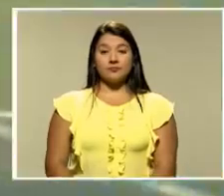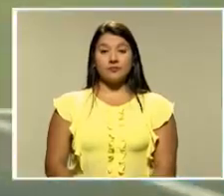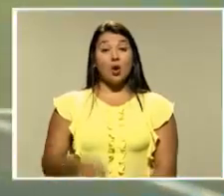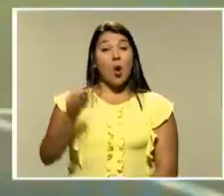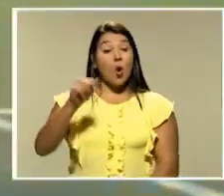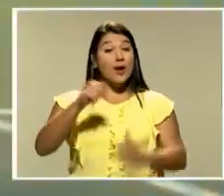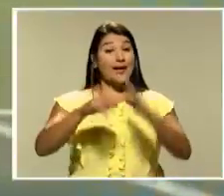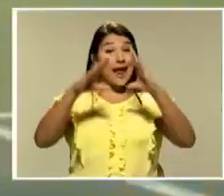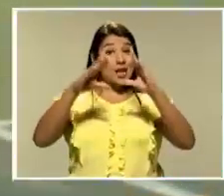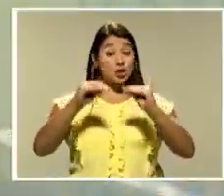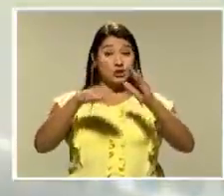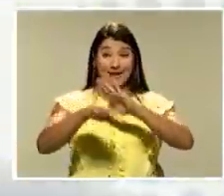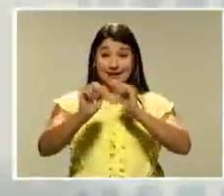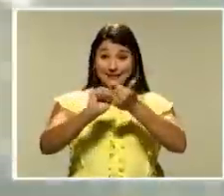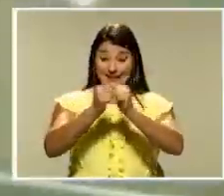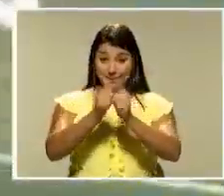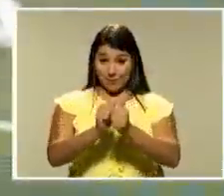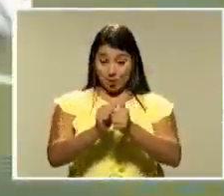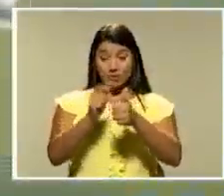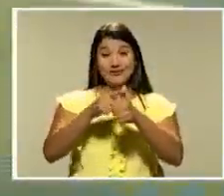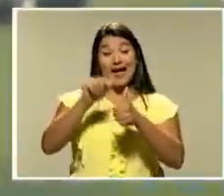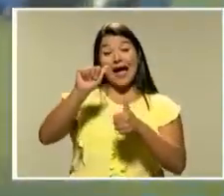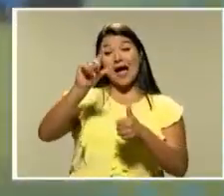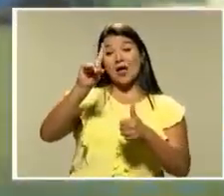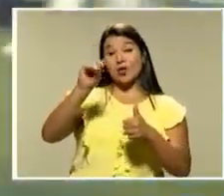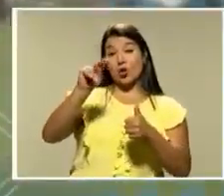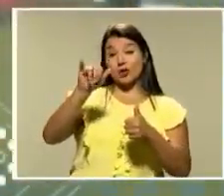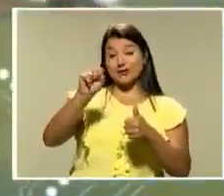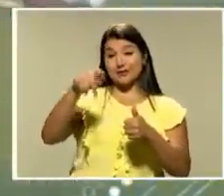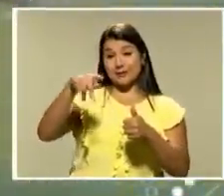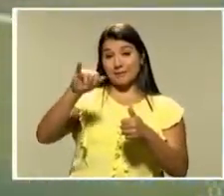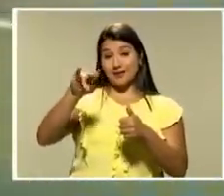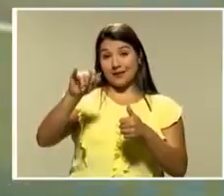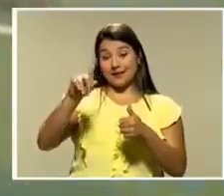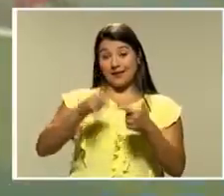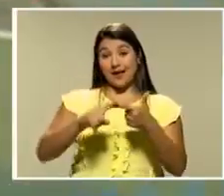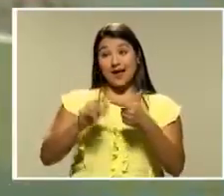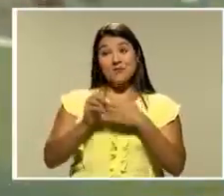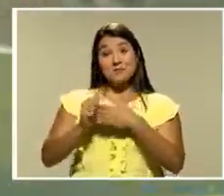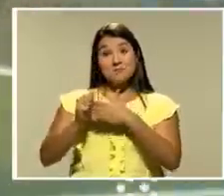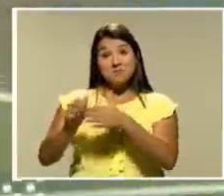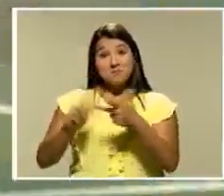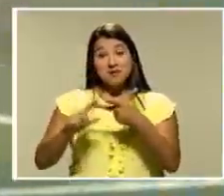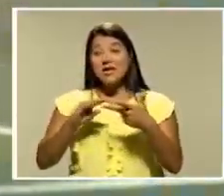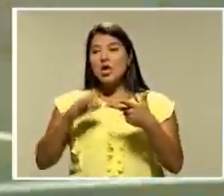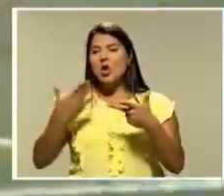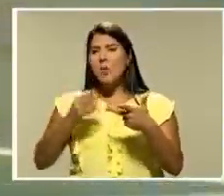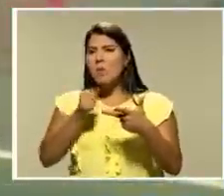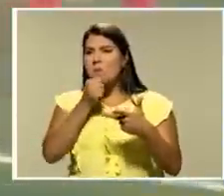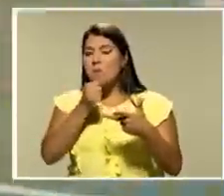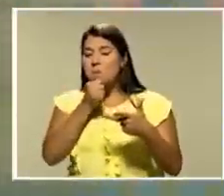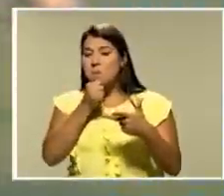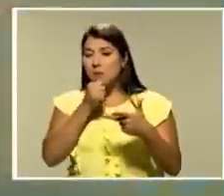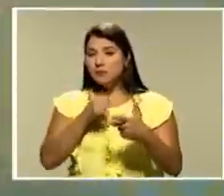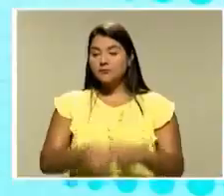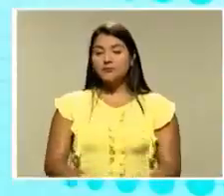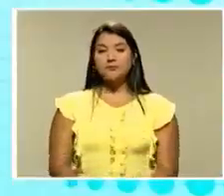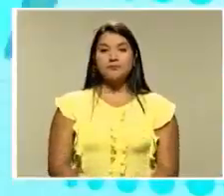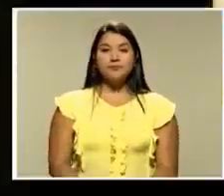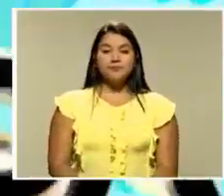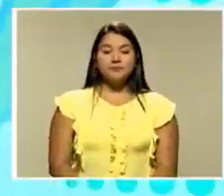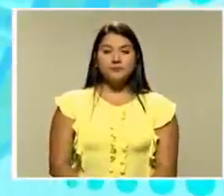Esta noche en los deportes, el caso de Adonis Pineda, el liderazgo en el camerino y el trato de la prensa hacia el arquero en los últimos